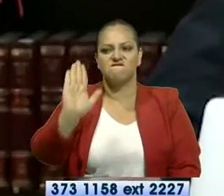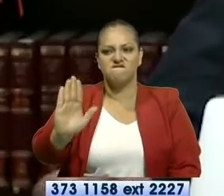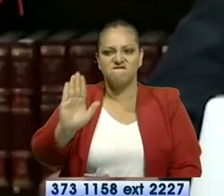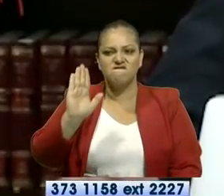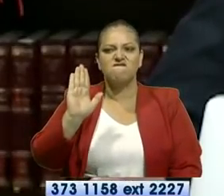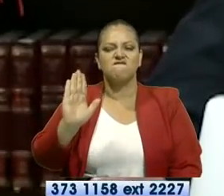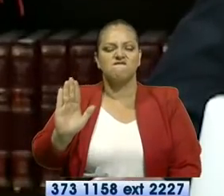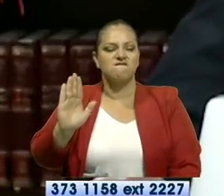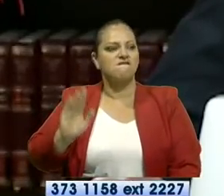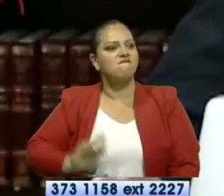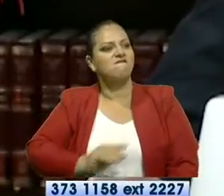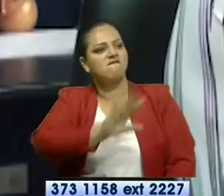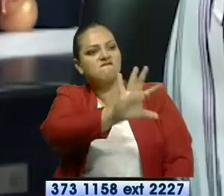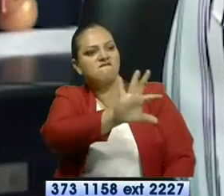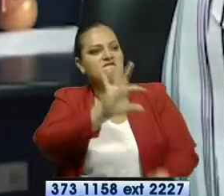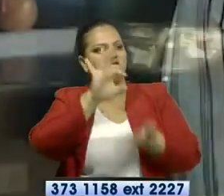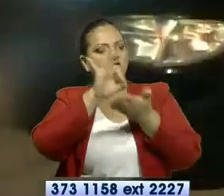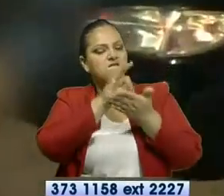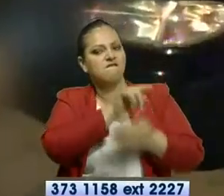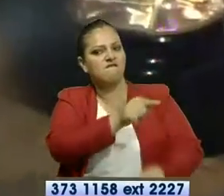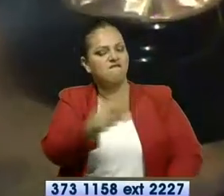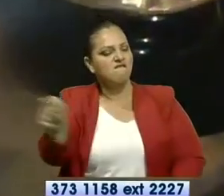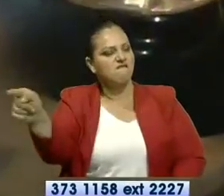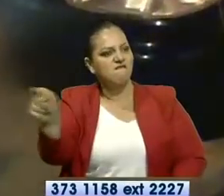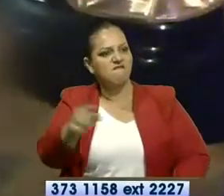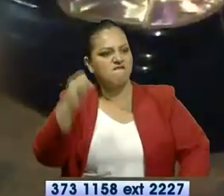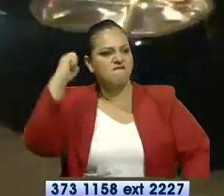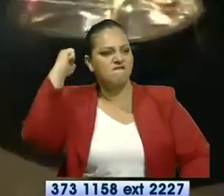tanto un evidente sicariato.